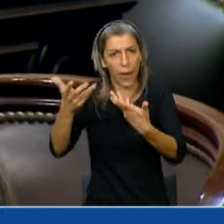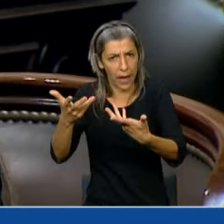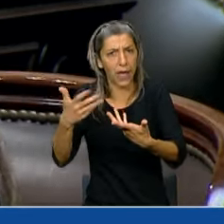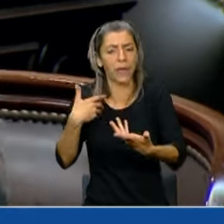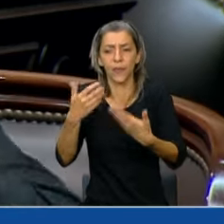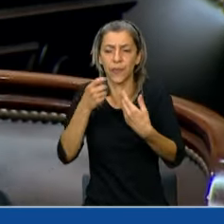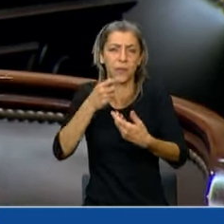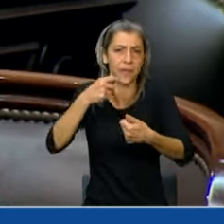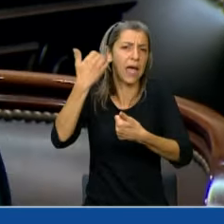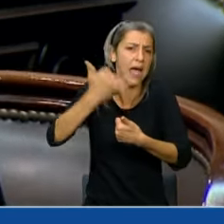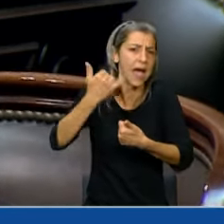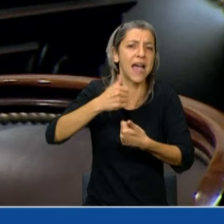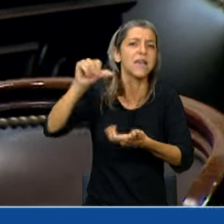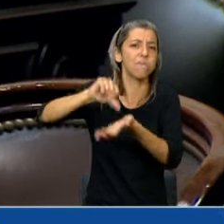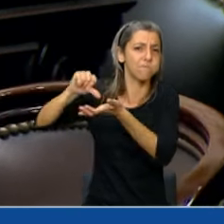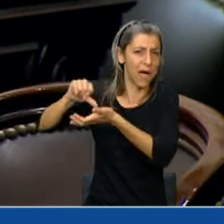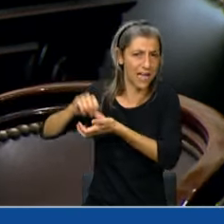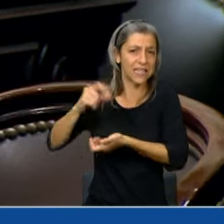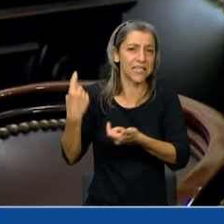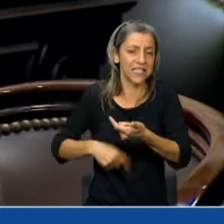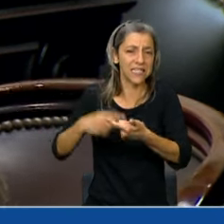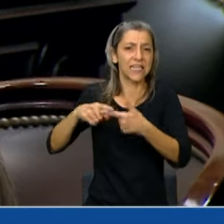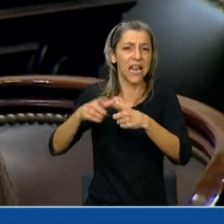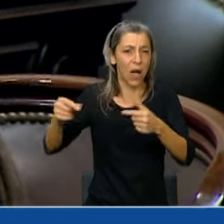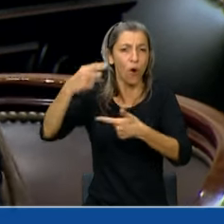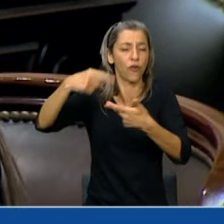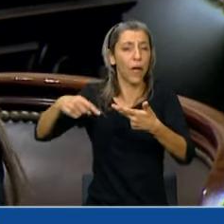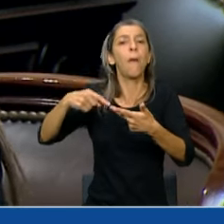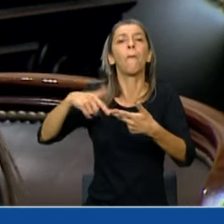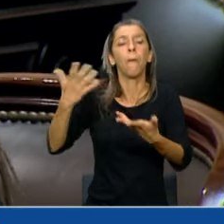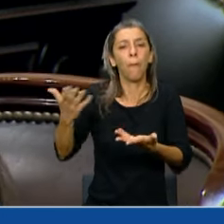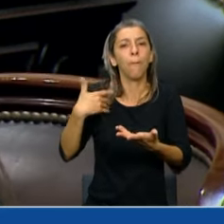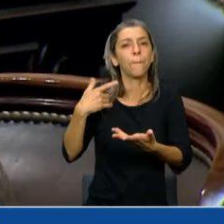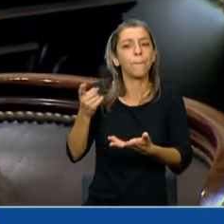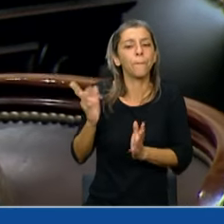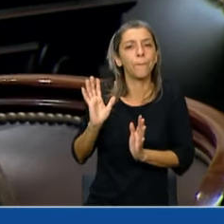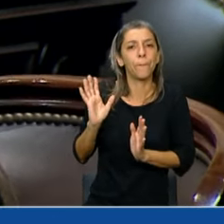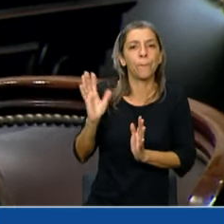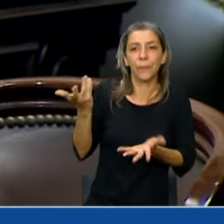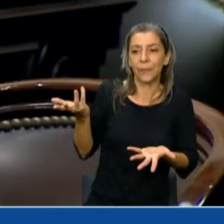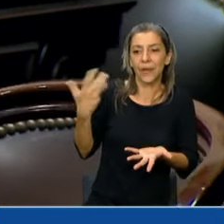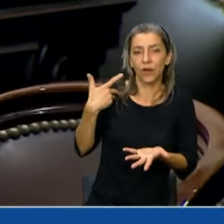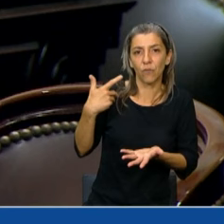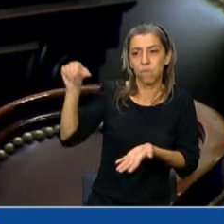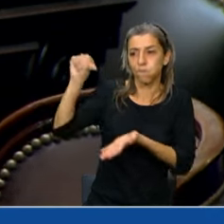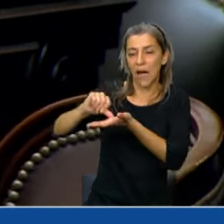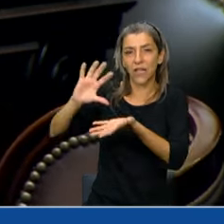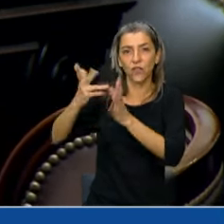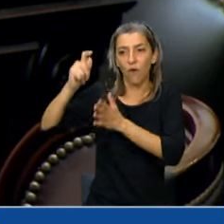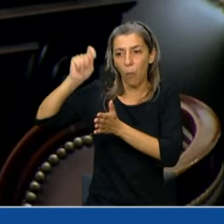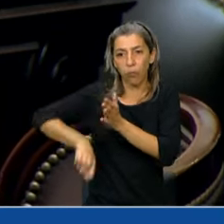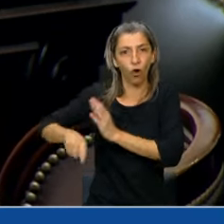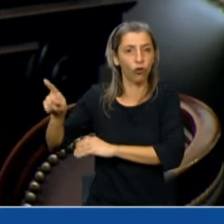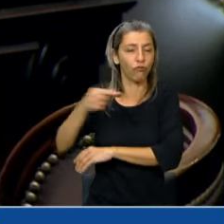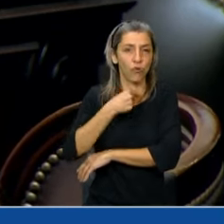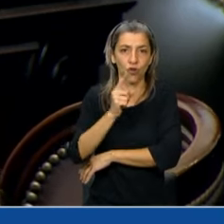bangladesh China y Japón y últimamente no este estos países no ofrecen ese tipo de contrato los